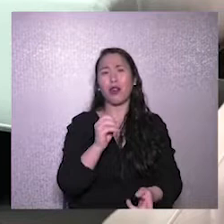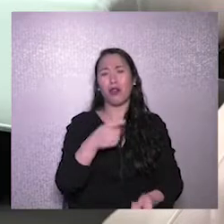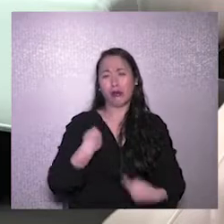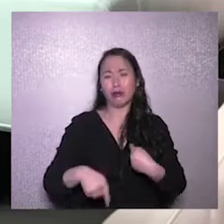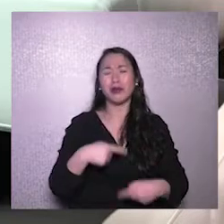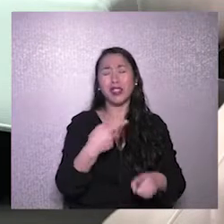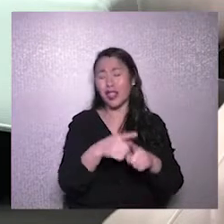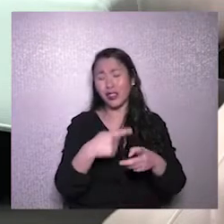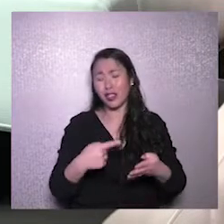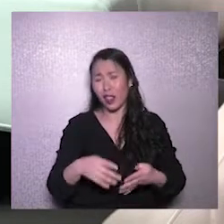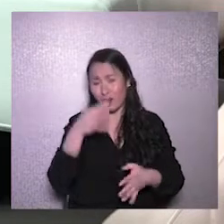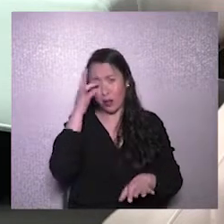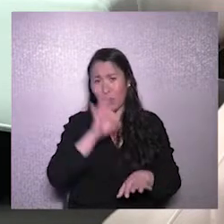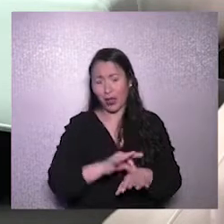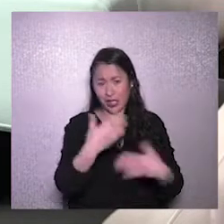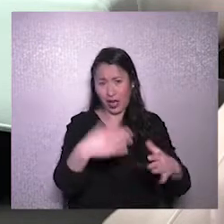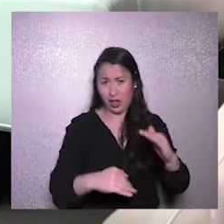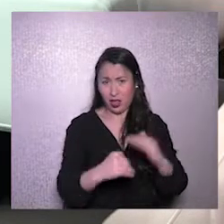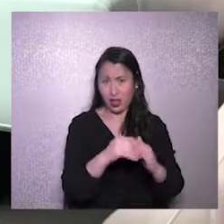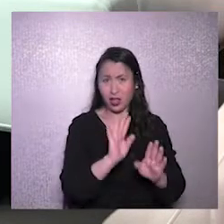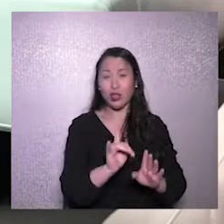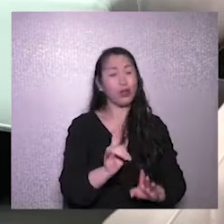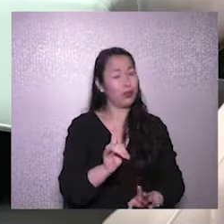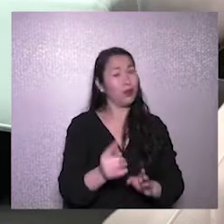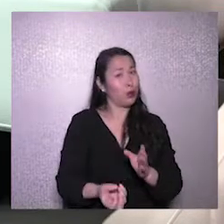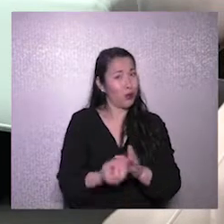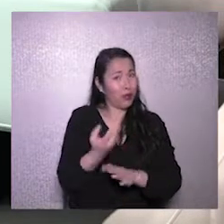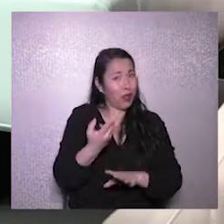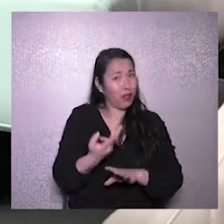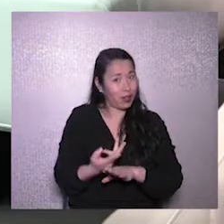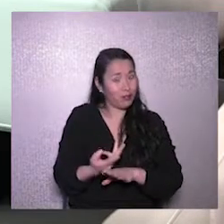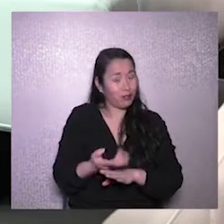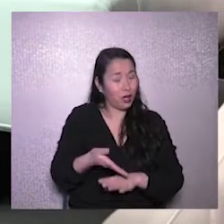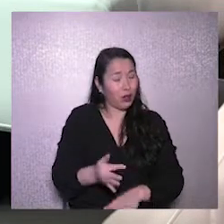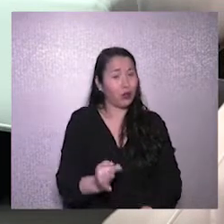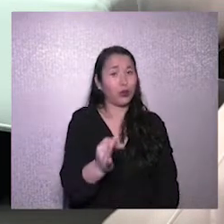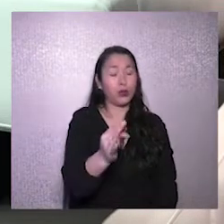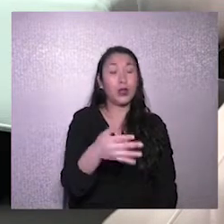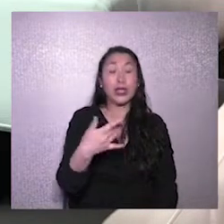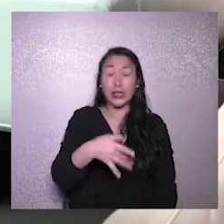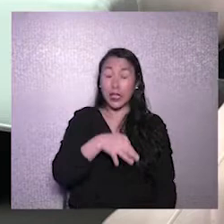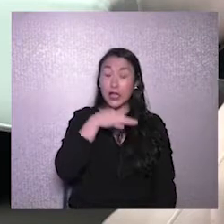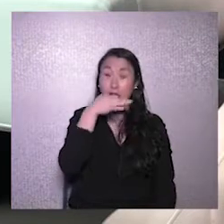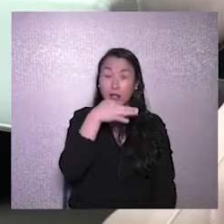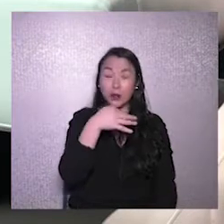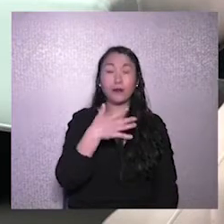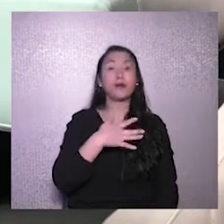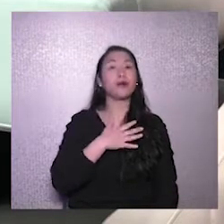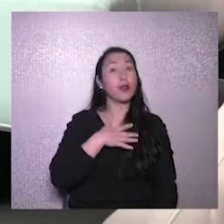otra patología. Bueno, dicho esto, yo creo que